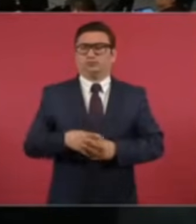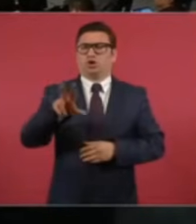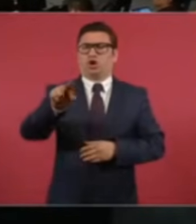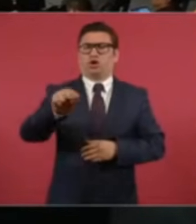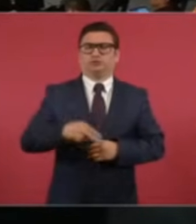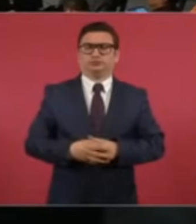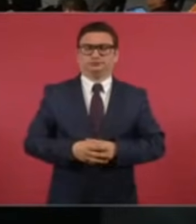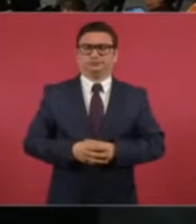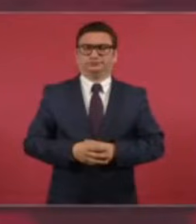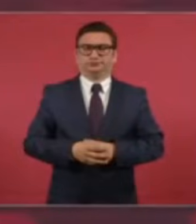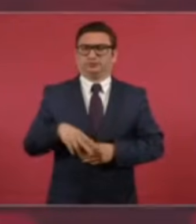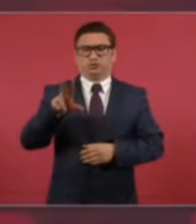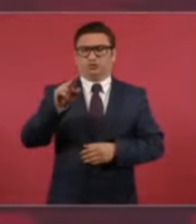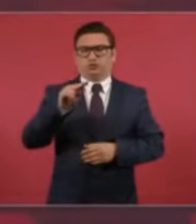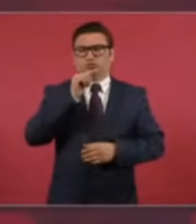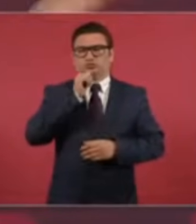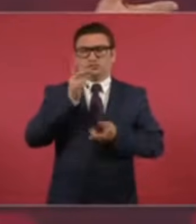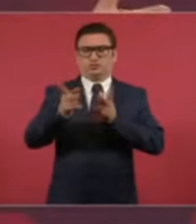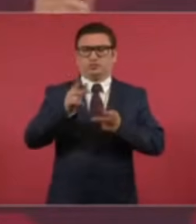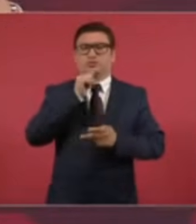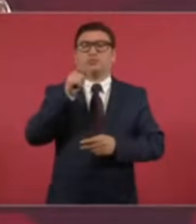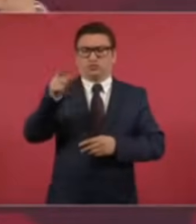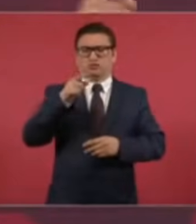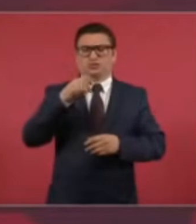No he hablado con ella, pero sí les corresponde y